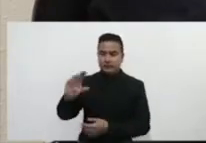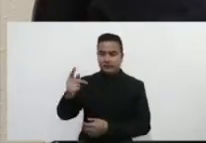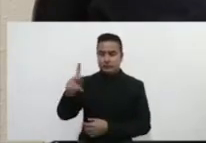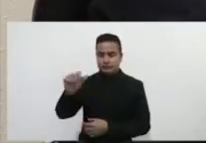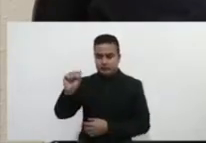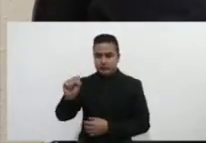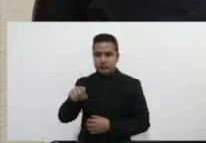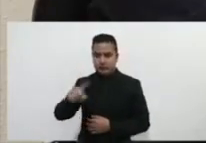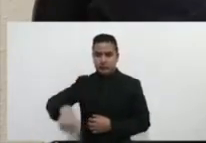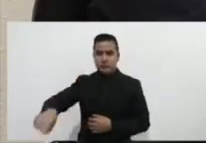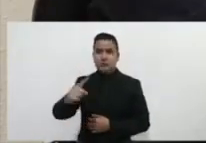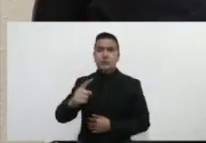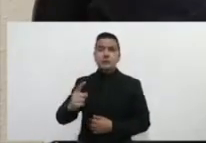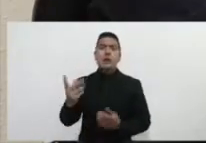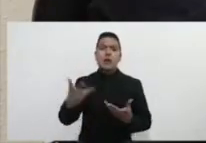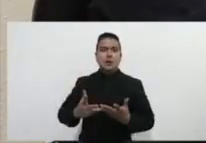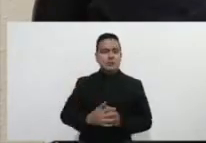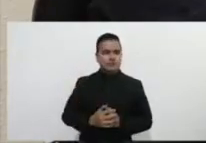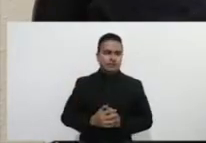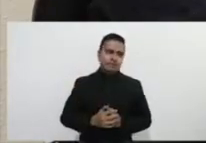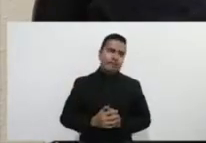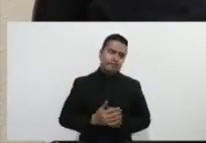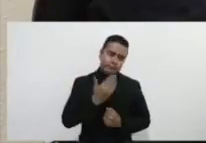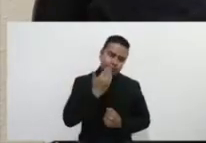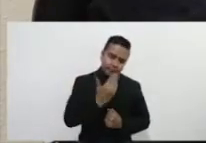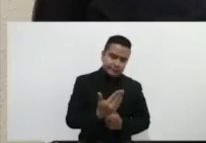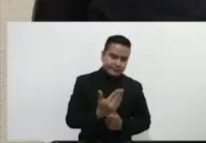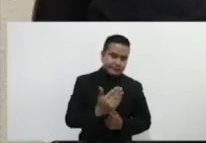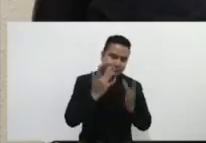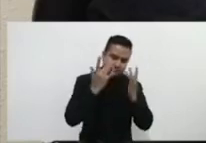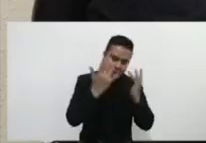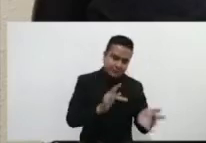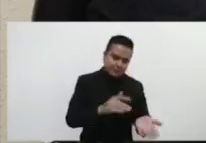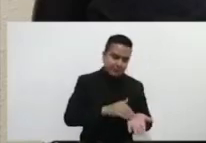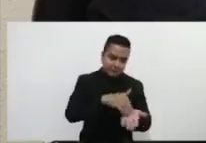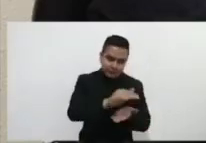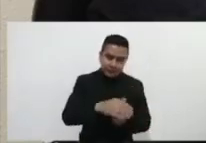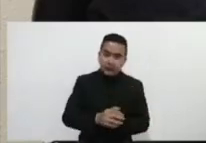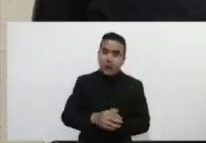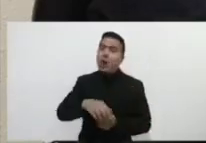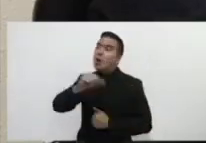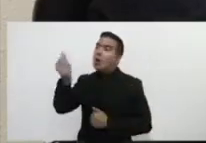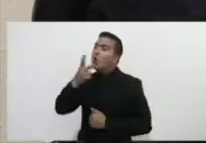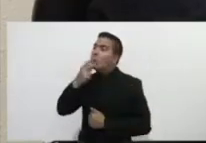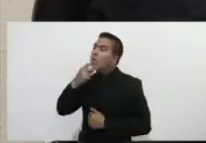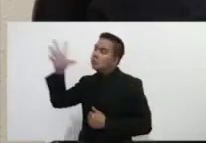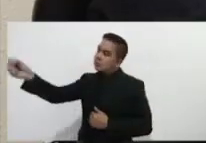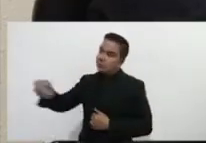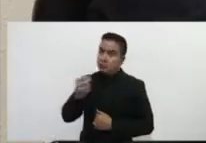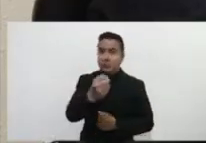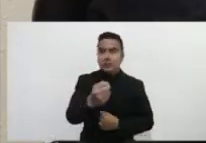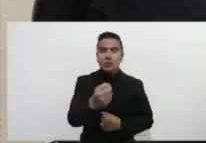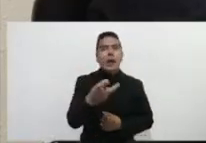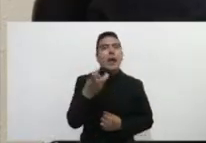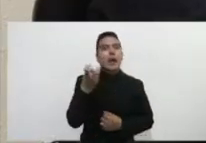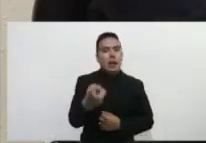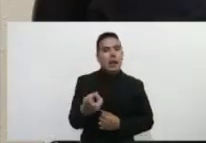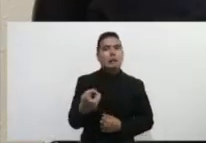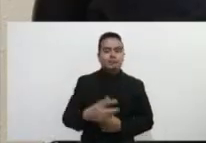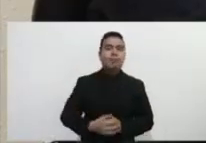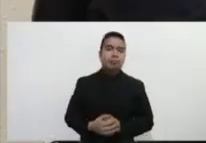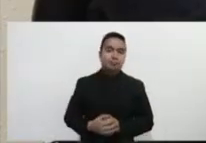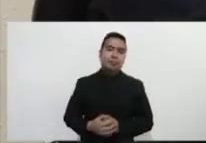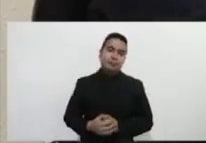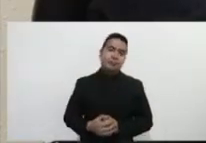el trámite correspondiente y se designa a un hombre para que ocupe ese lugar. Y esto es lo que siempre encontramos, Gaby,